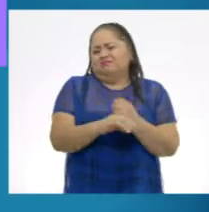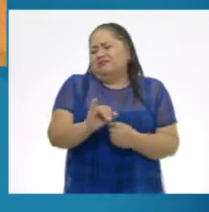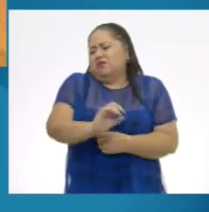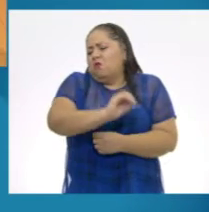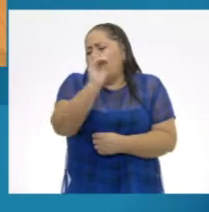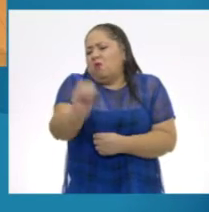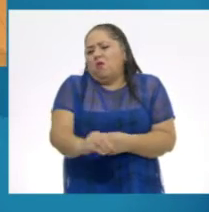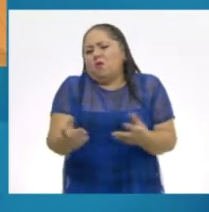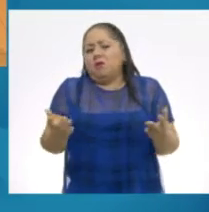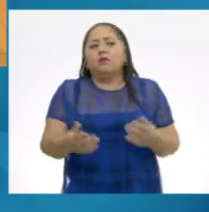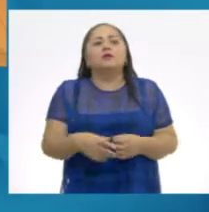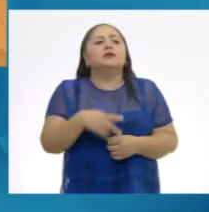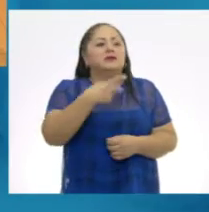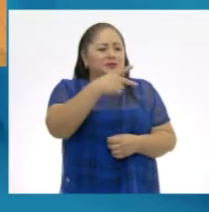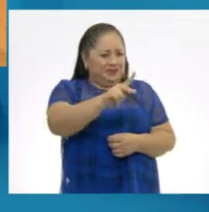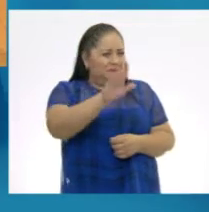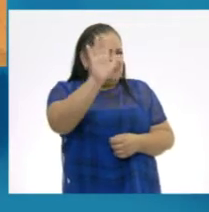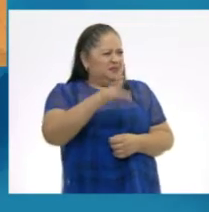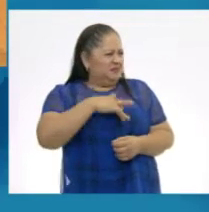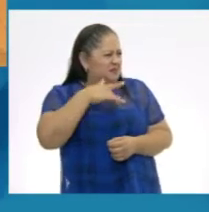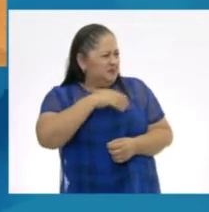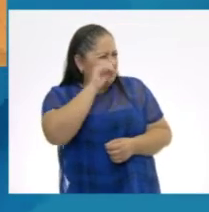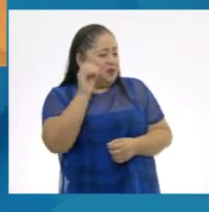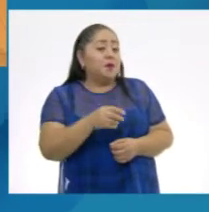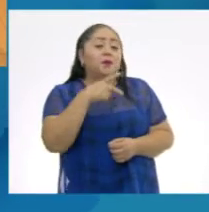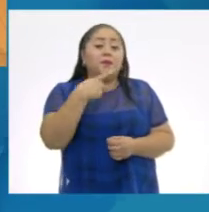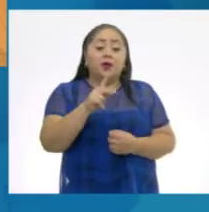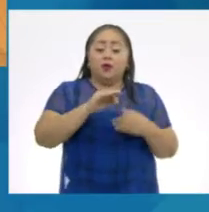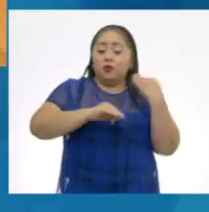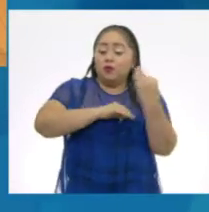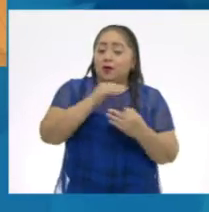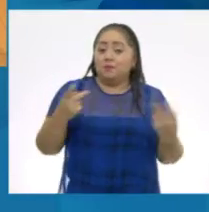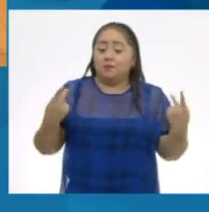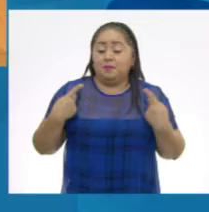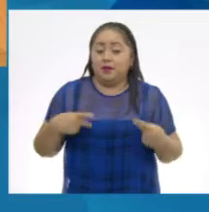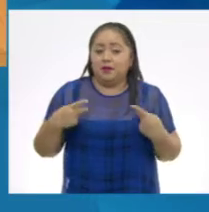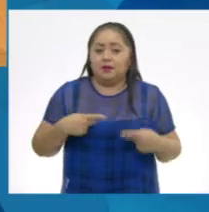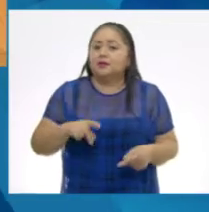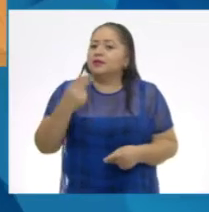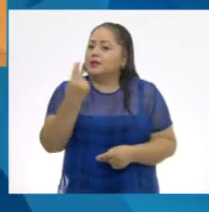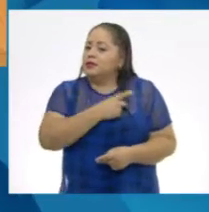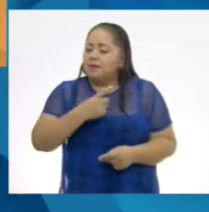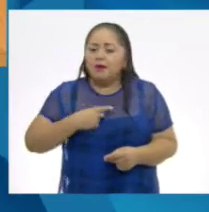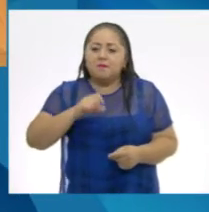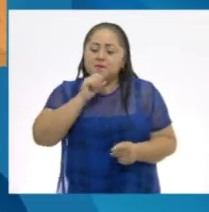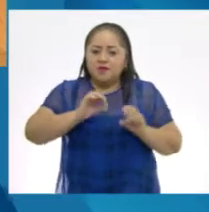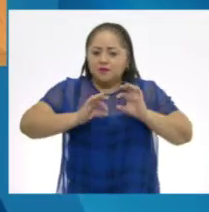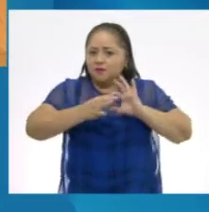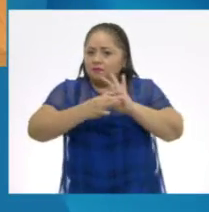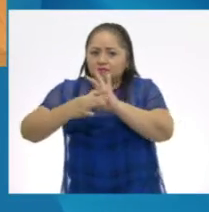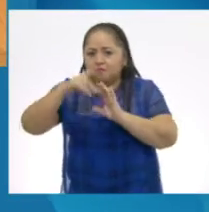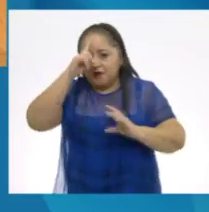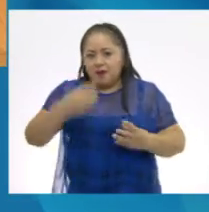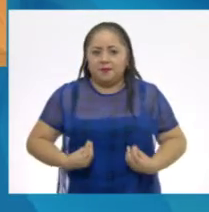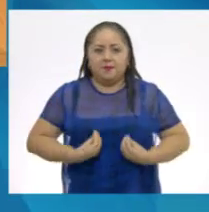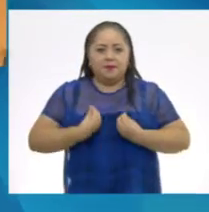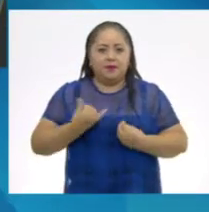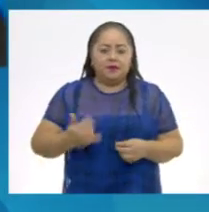¿no? Pueden sonar obvias, pero el punto es que todas las personas tengamos las mismas condiciones para vivir y